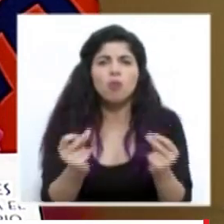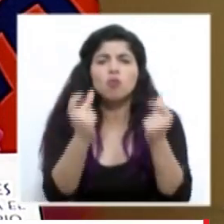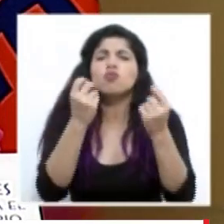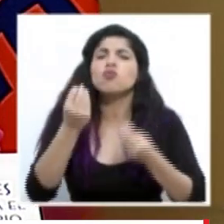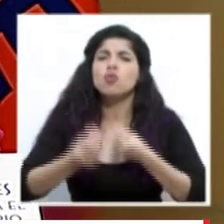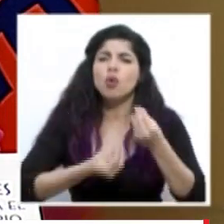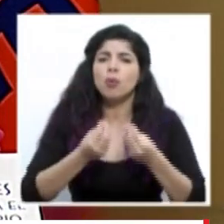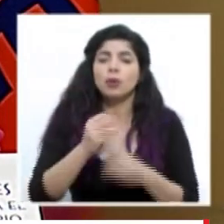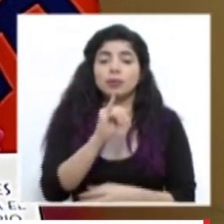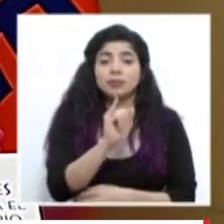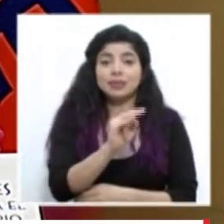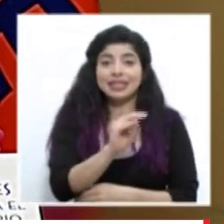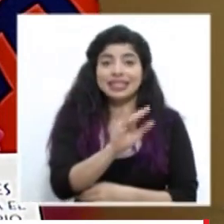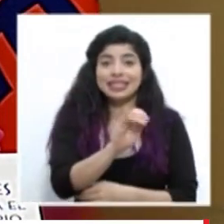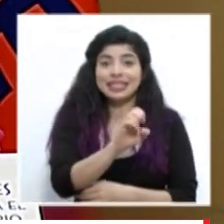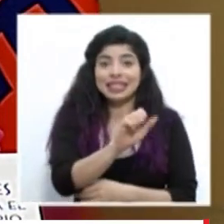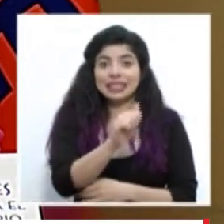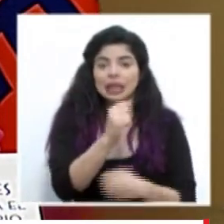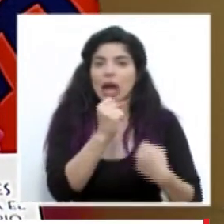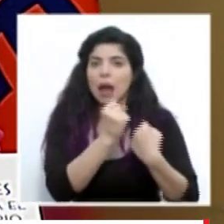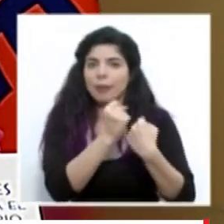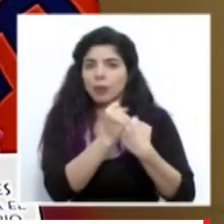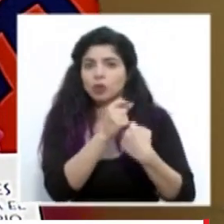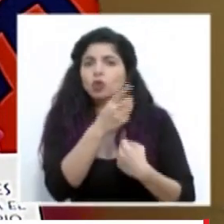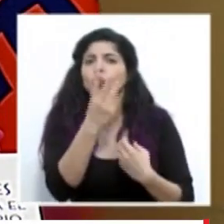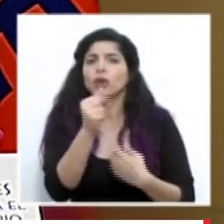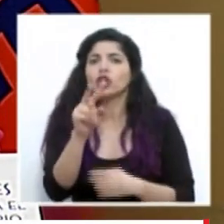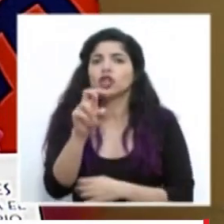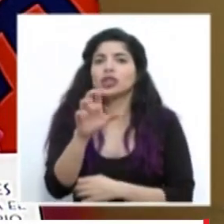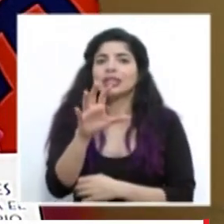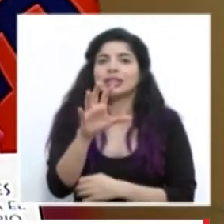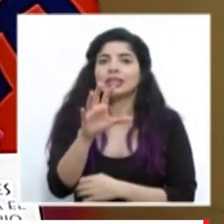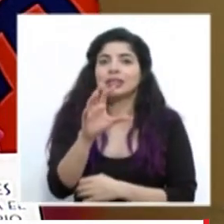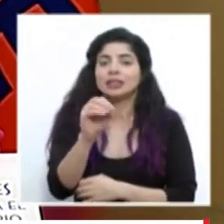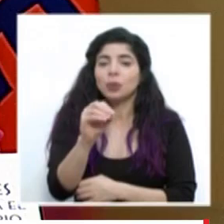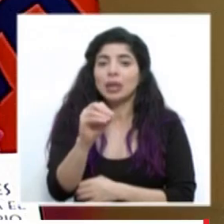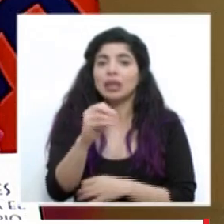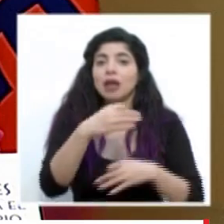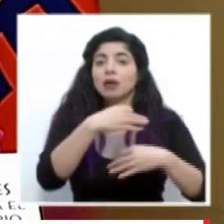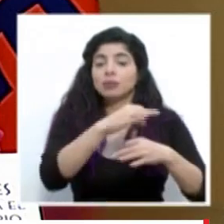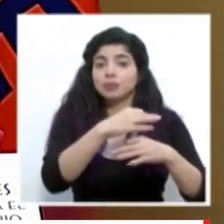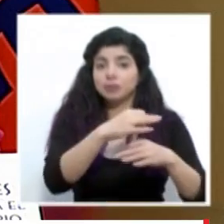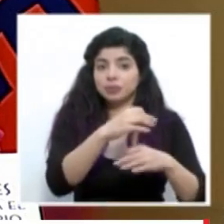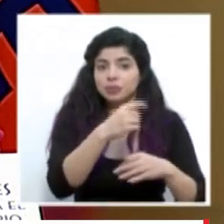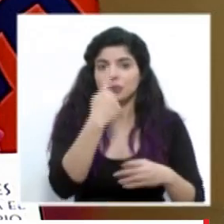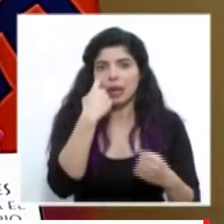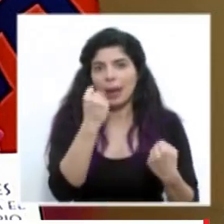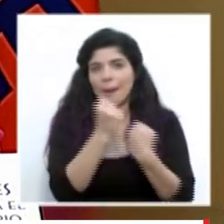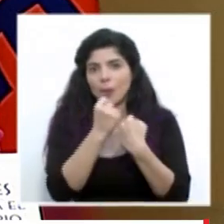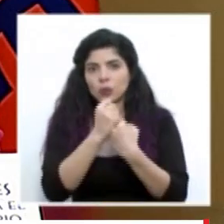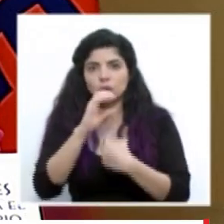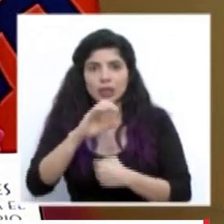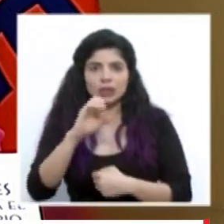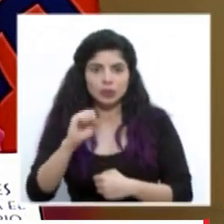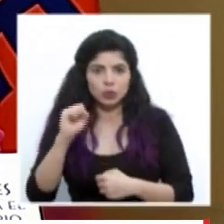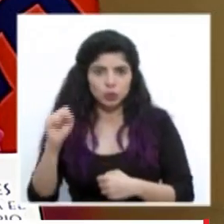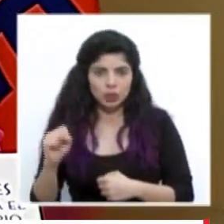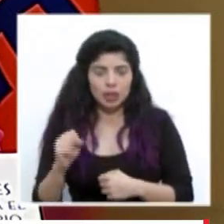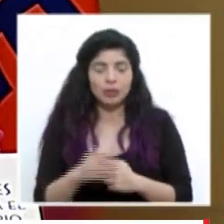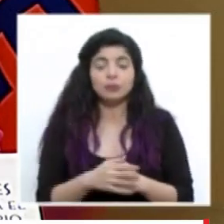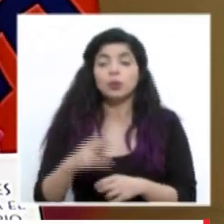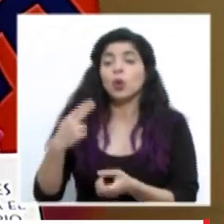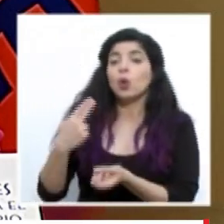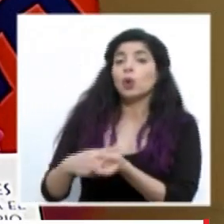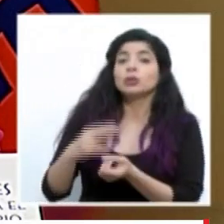inmediata. El INCIENSA está apoyando con el procesamiento de 250 muestras a la Caja Costarricense de Seguro Social.